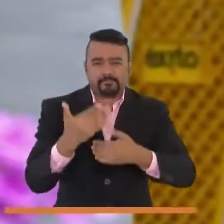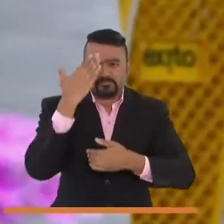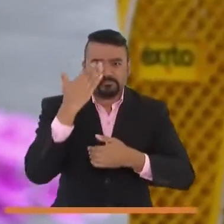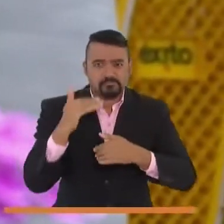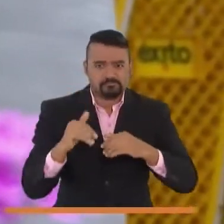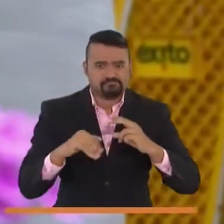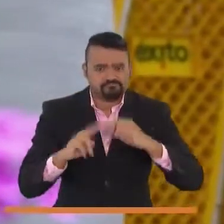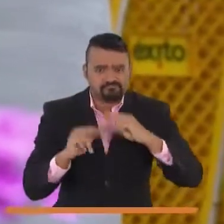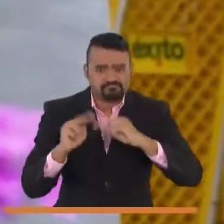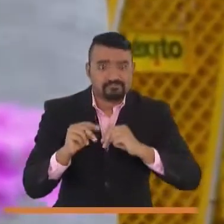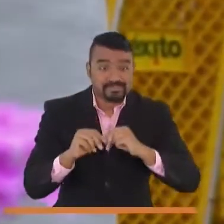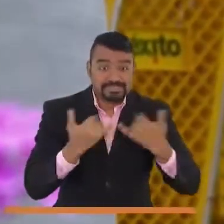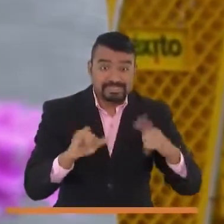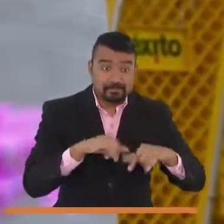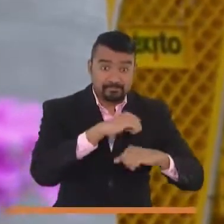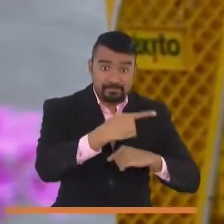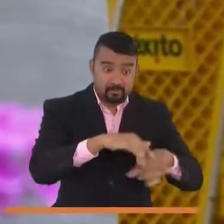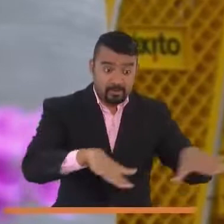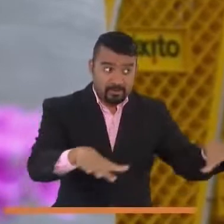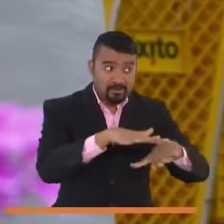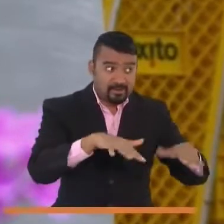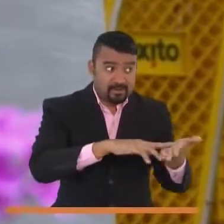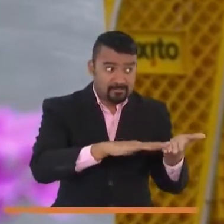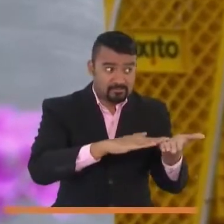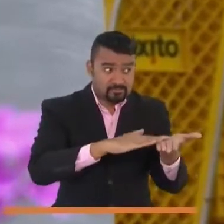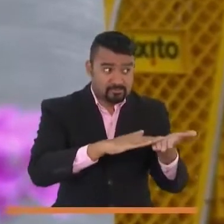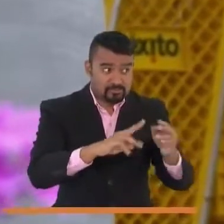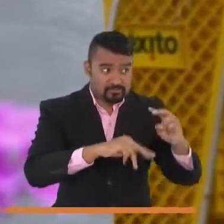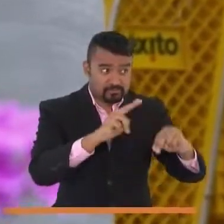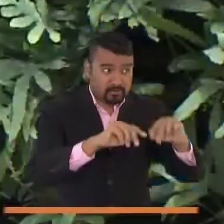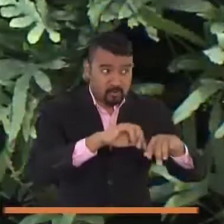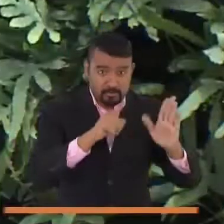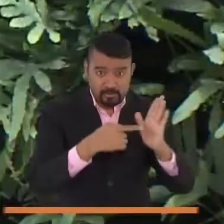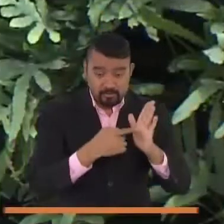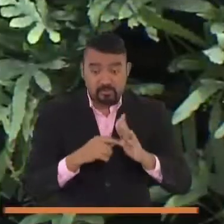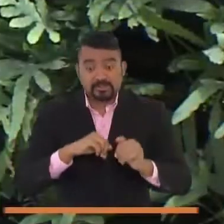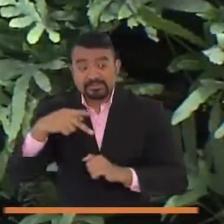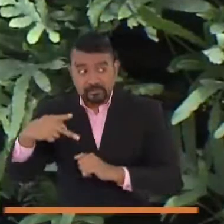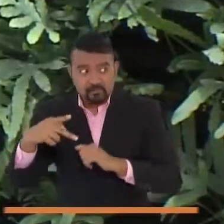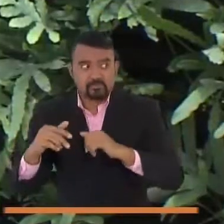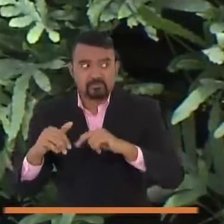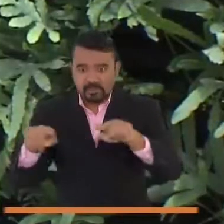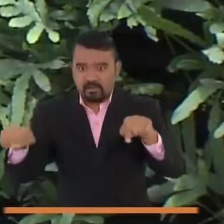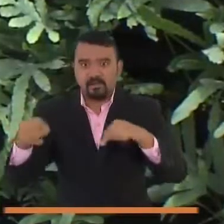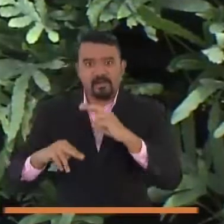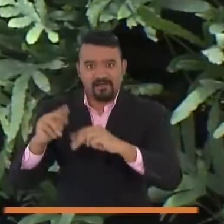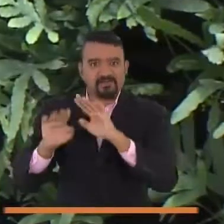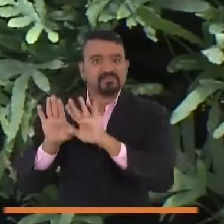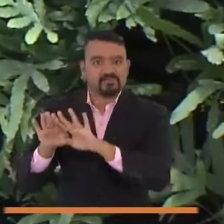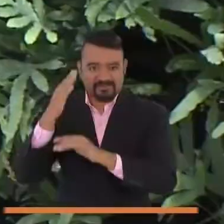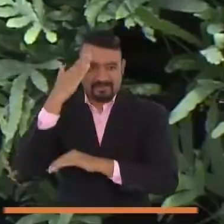Parque Urbano El Dorado para poderla entregar al disfrute de la comunidad envigadeña en el año